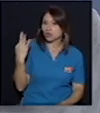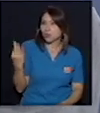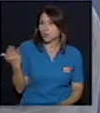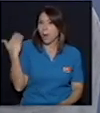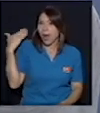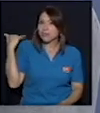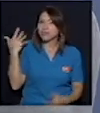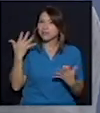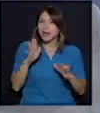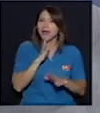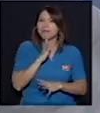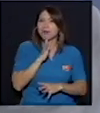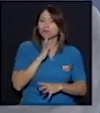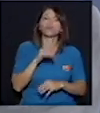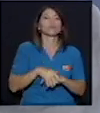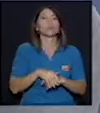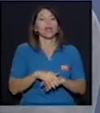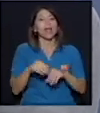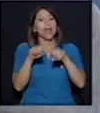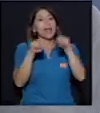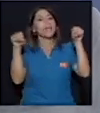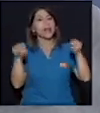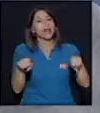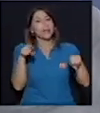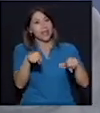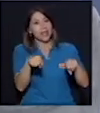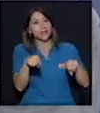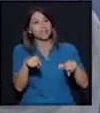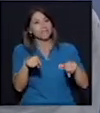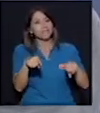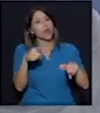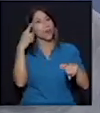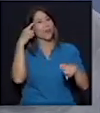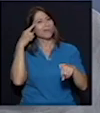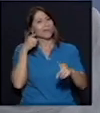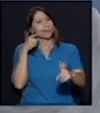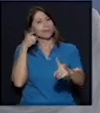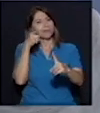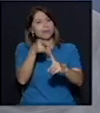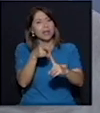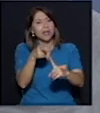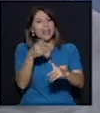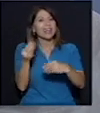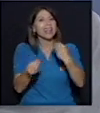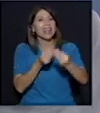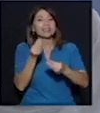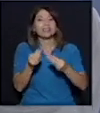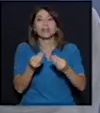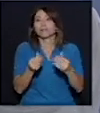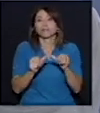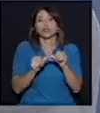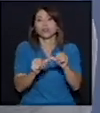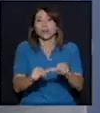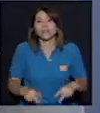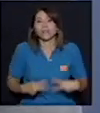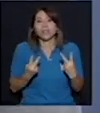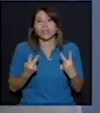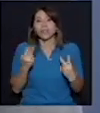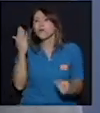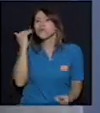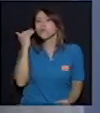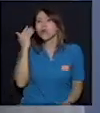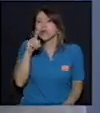momento, el régimen tomó la ruta que creo en algún momento conversamos, que es la de sobrevivir. ¿Y por qué lo